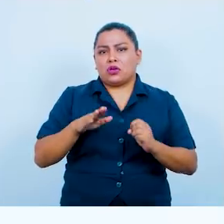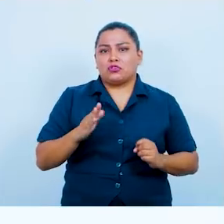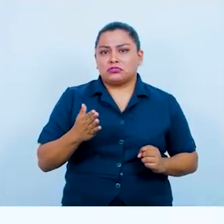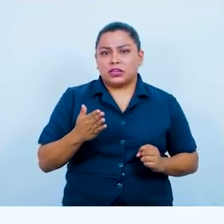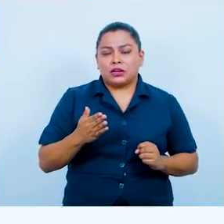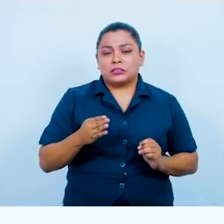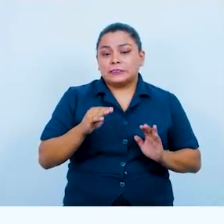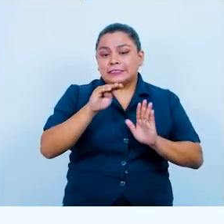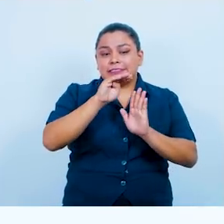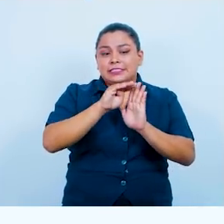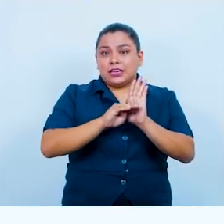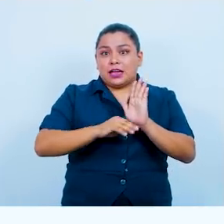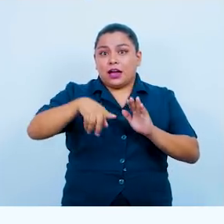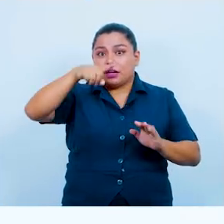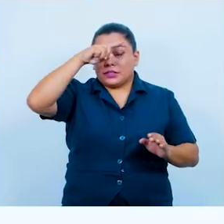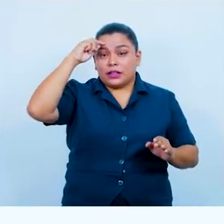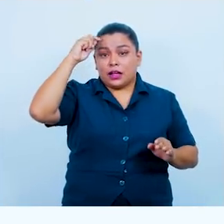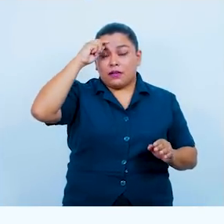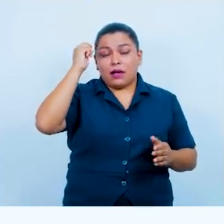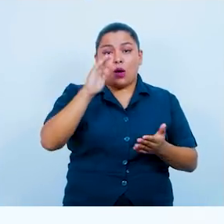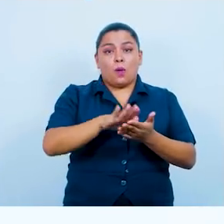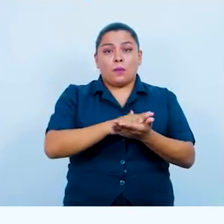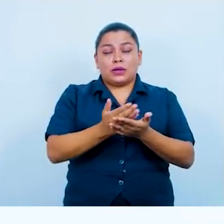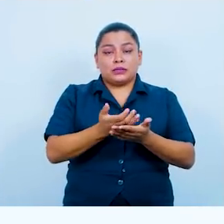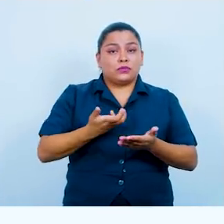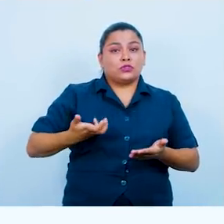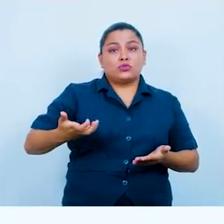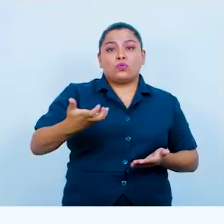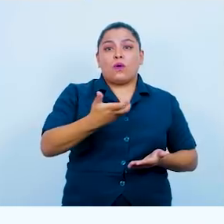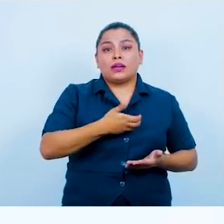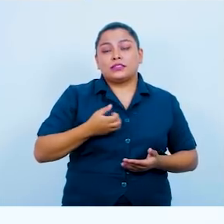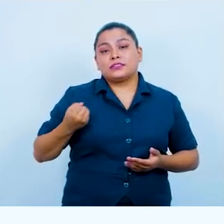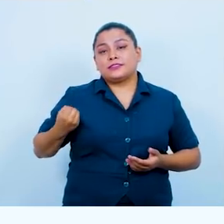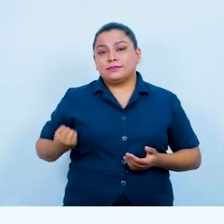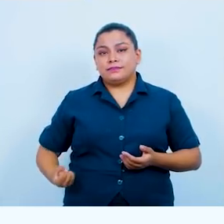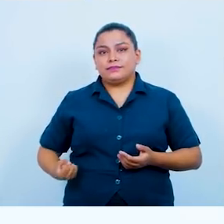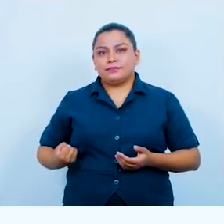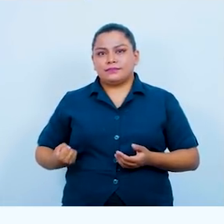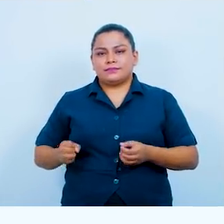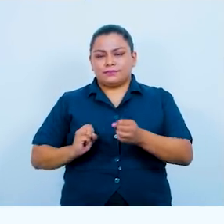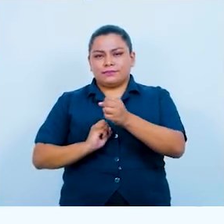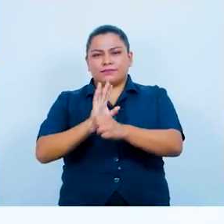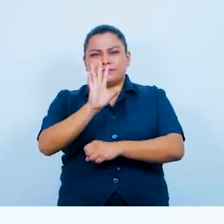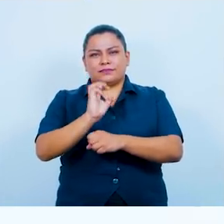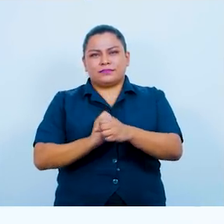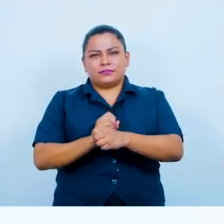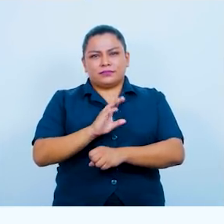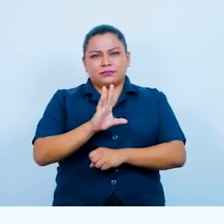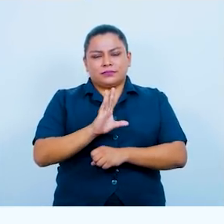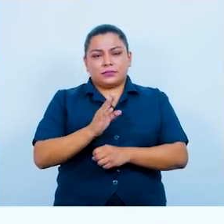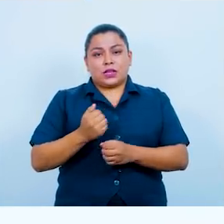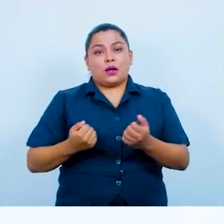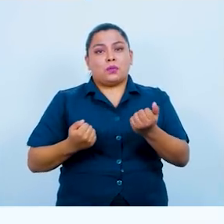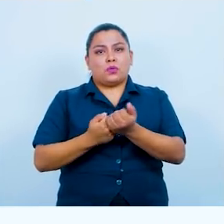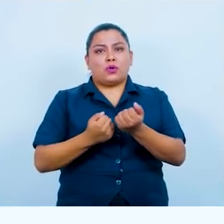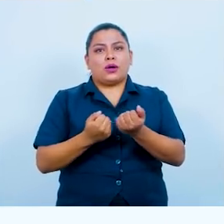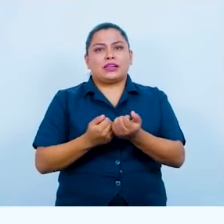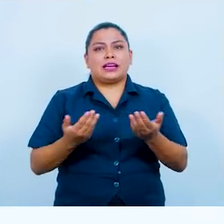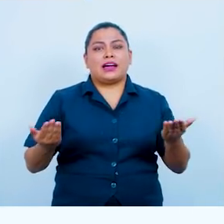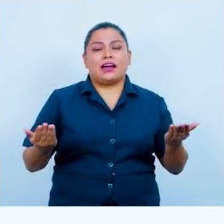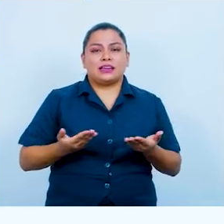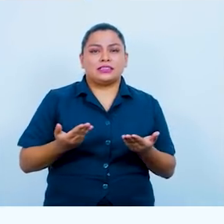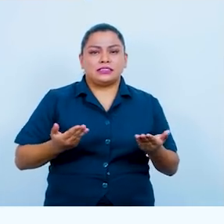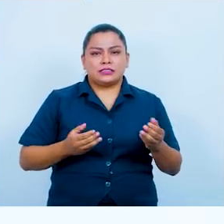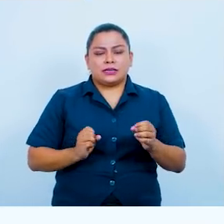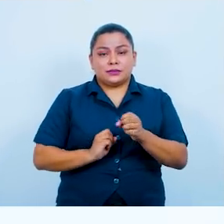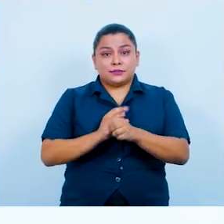elaborar las guías de trabajo que compartimos con nuestros estudiantes. Presentaciones. Faculta la creación y edición